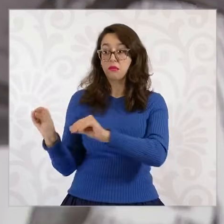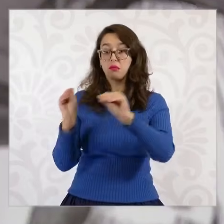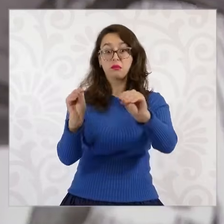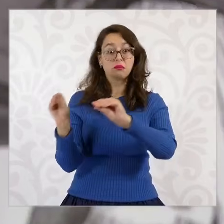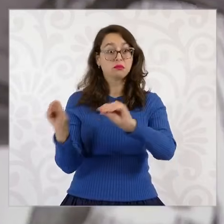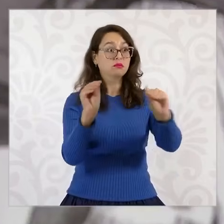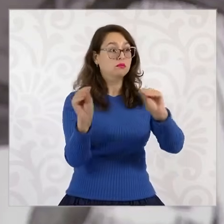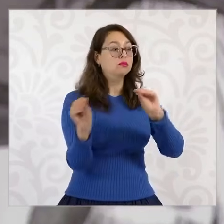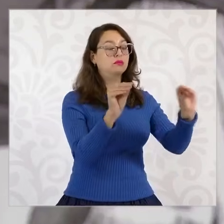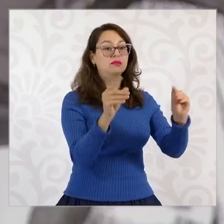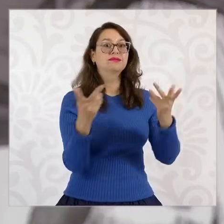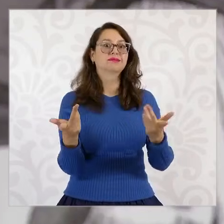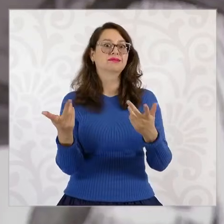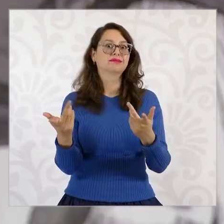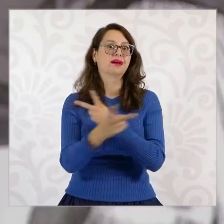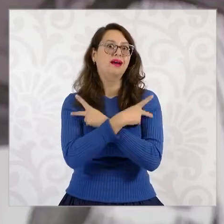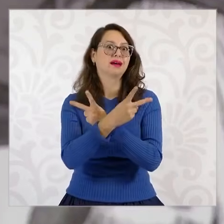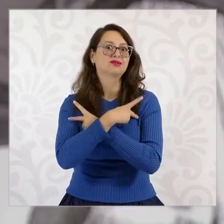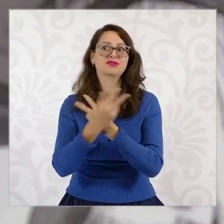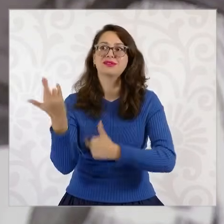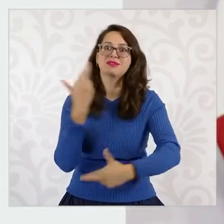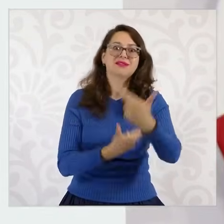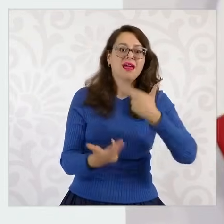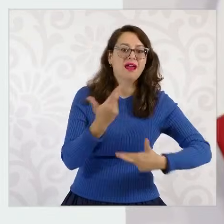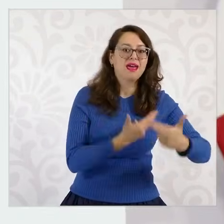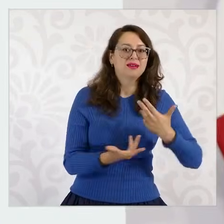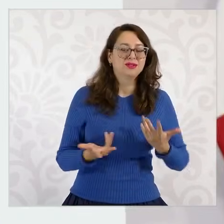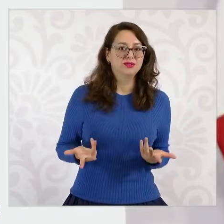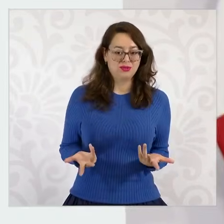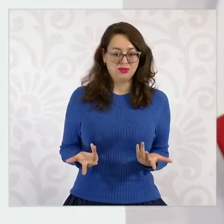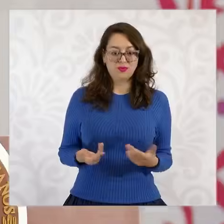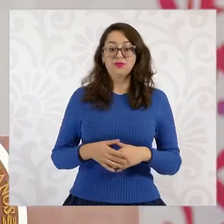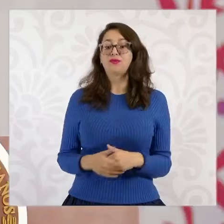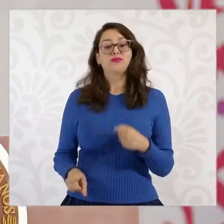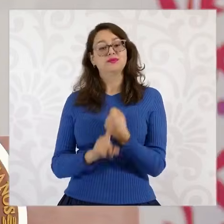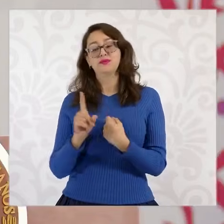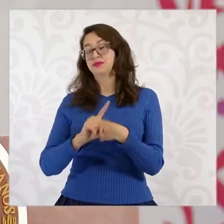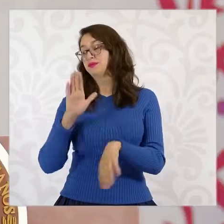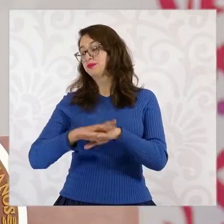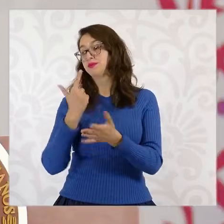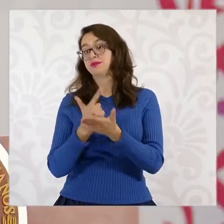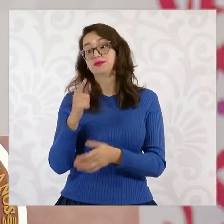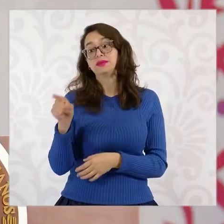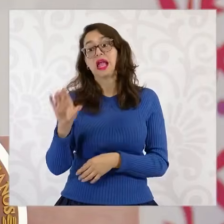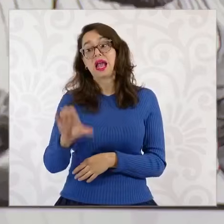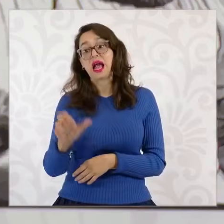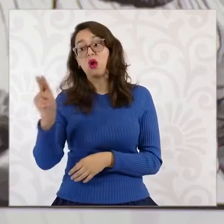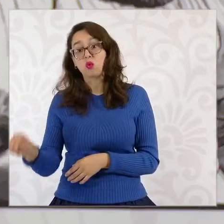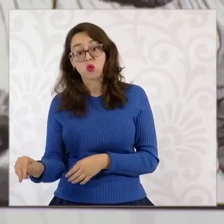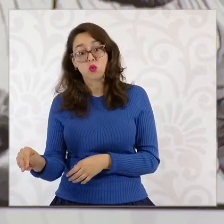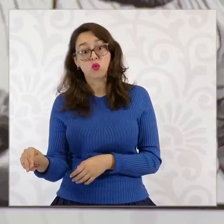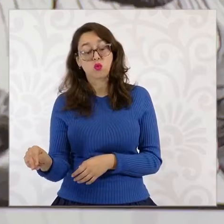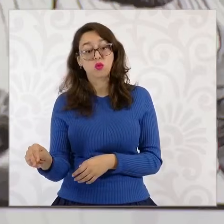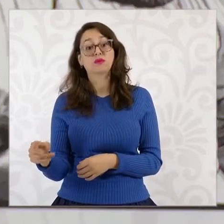fue en Cancún. Entonces, incluso estamos viendo con Mexicana, no sé si ayer iniciaron. Por cierto, Mara, la gobernadora, se